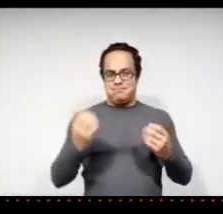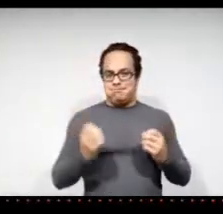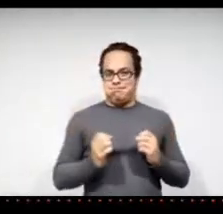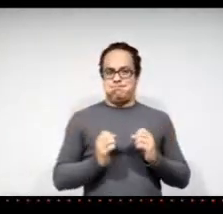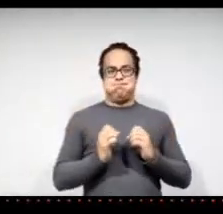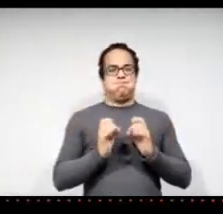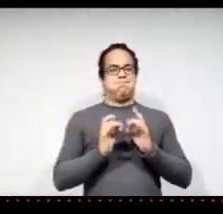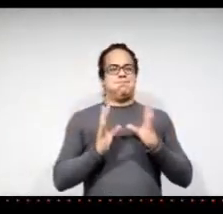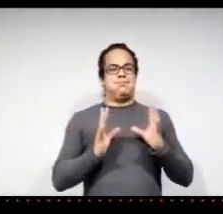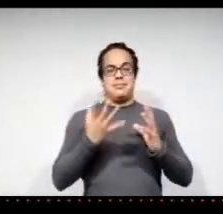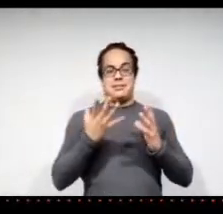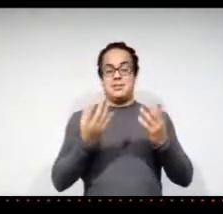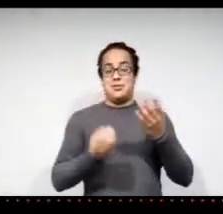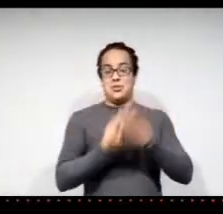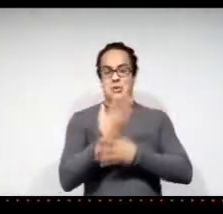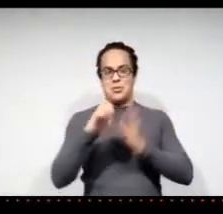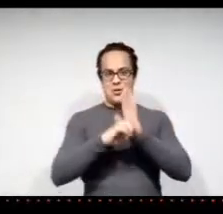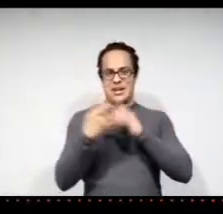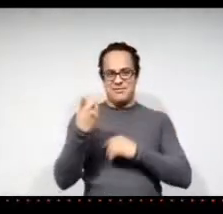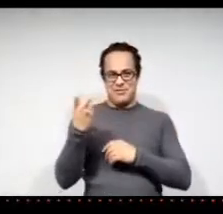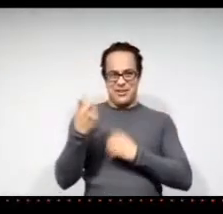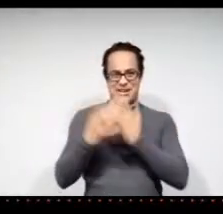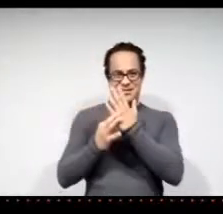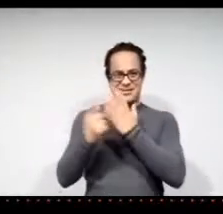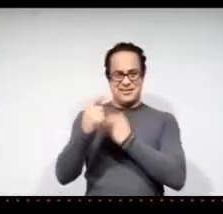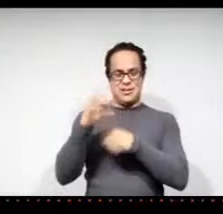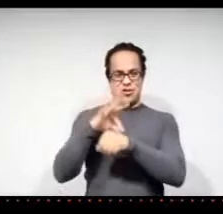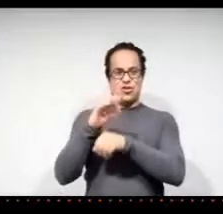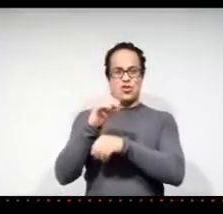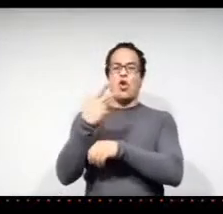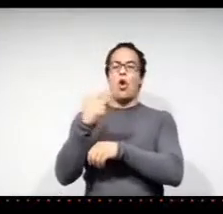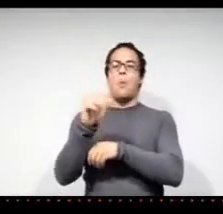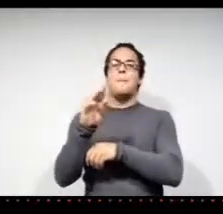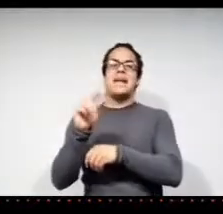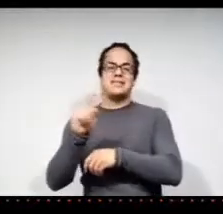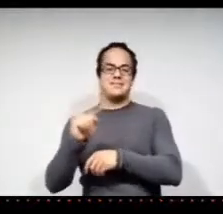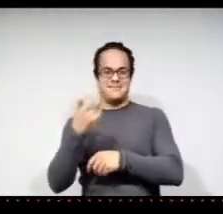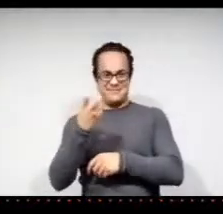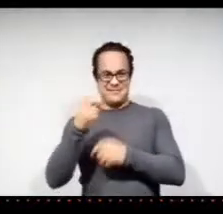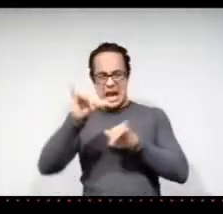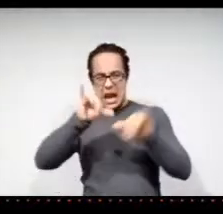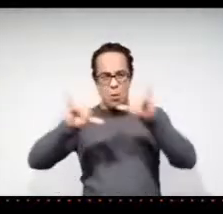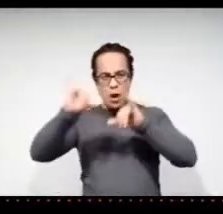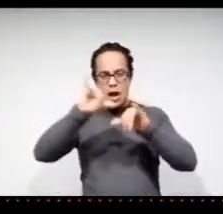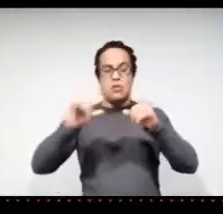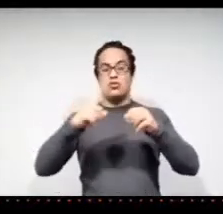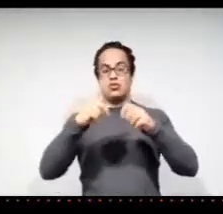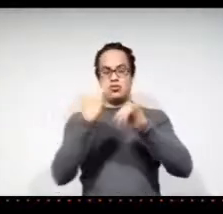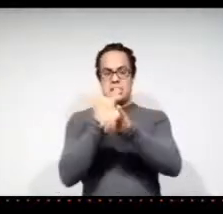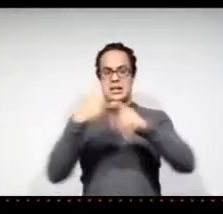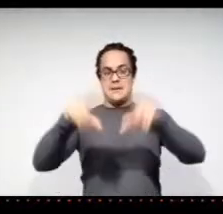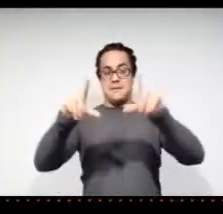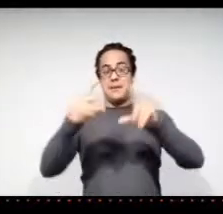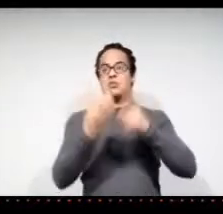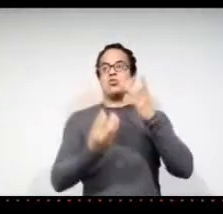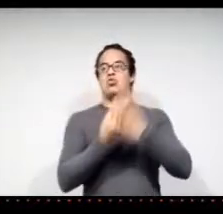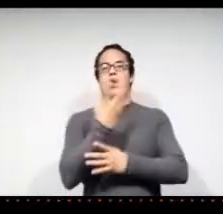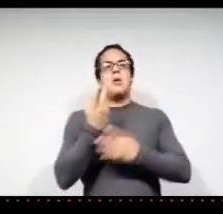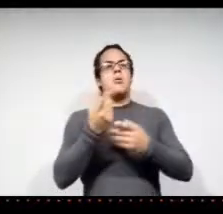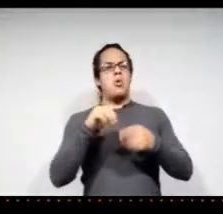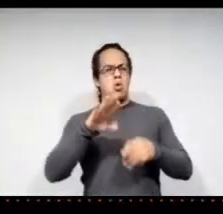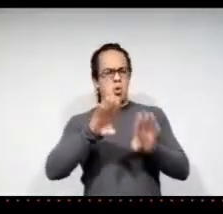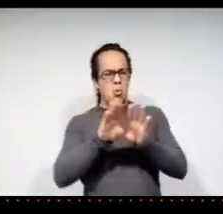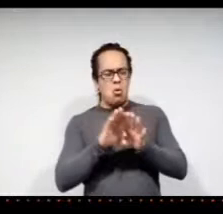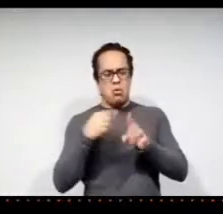este laboratorio que mencionó el doctor Gómez. Y bueno, creo que ello ha transformado la forma en la que pensamos